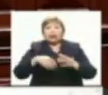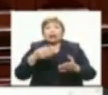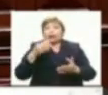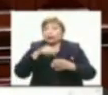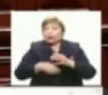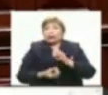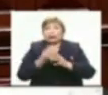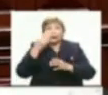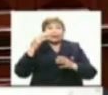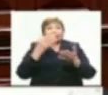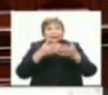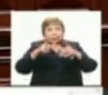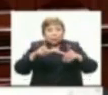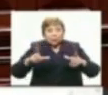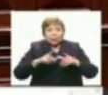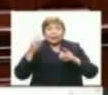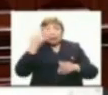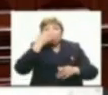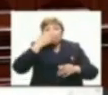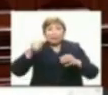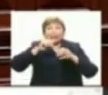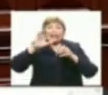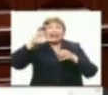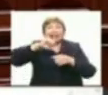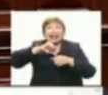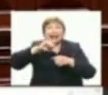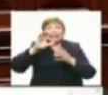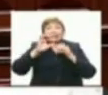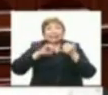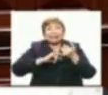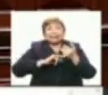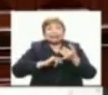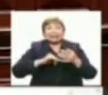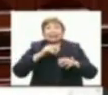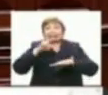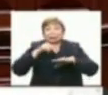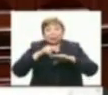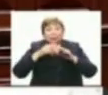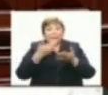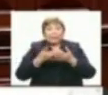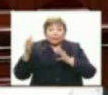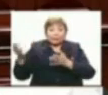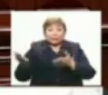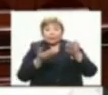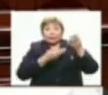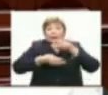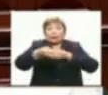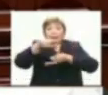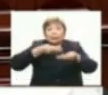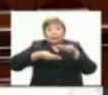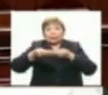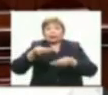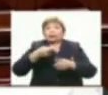Exploración y explotación de los yacimientos de petróleo y gas natural, el transporte hacia las refinerías y la comercialización